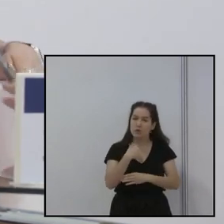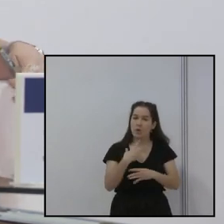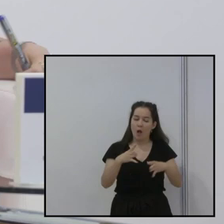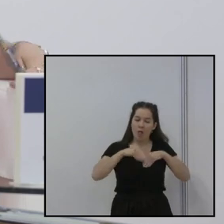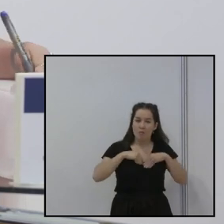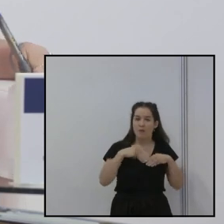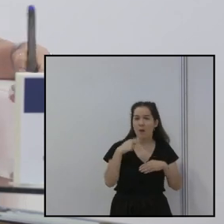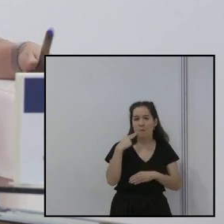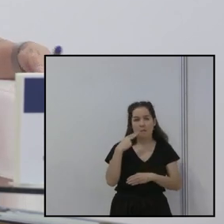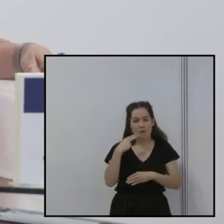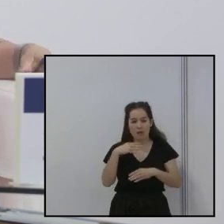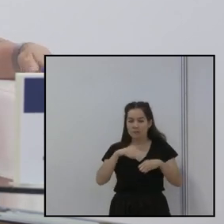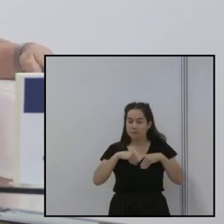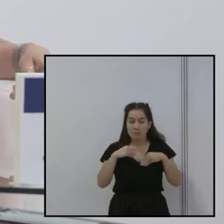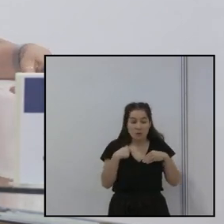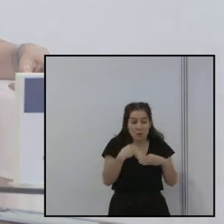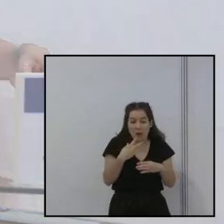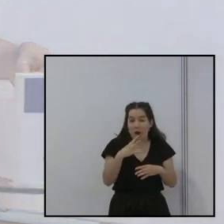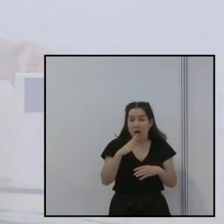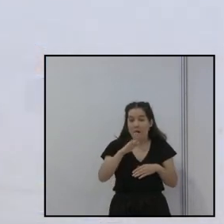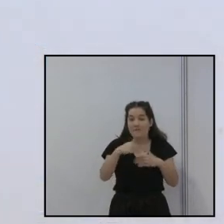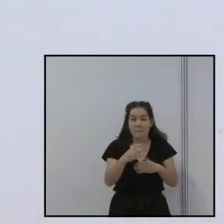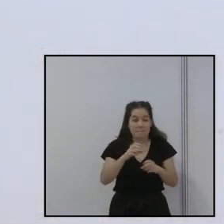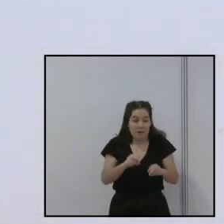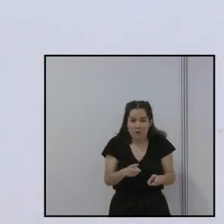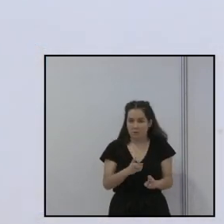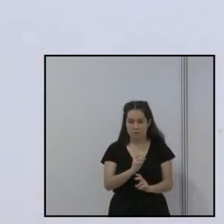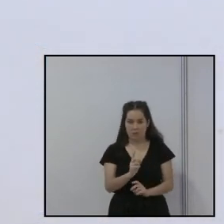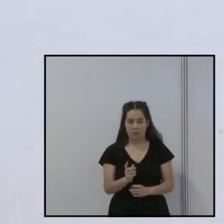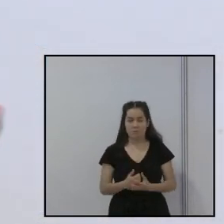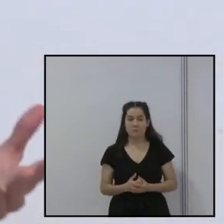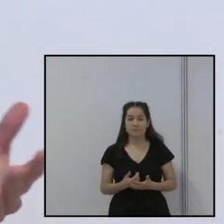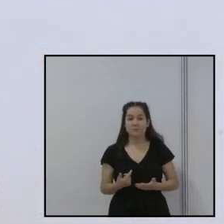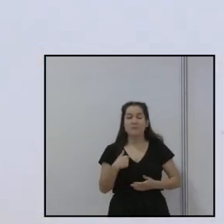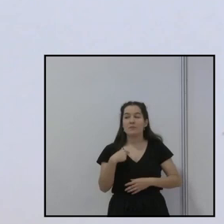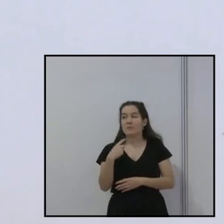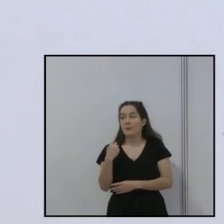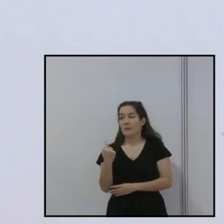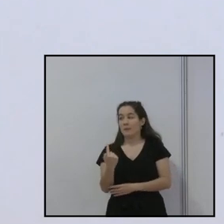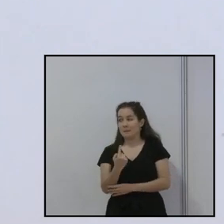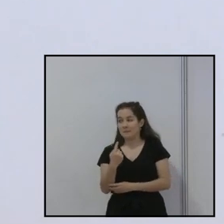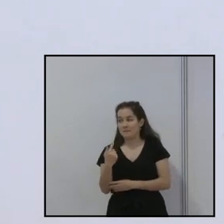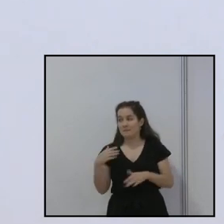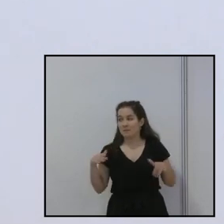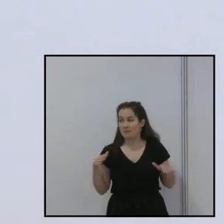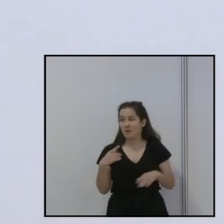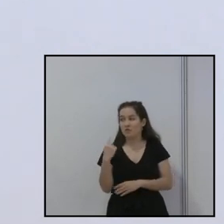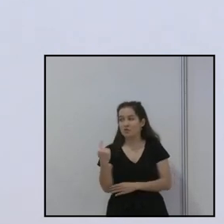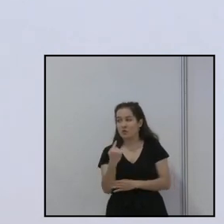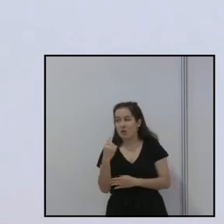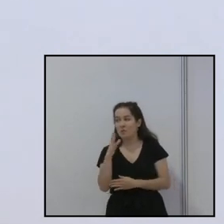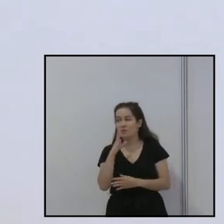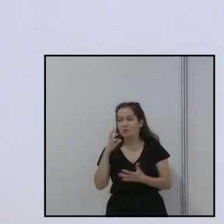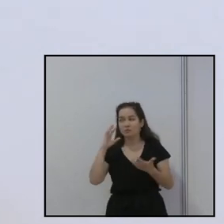ayuda, no te hace caer. Uh-huh. Ángel, tú hablas de una soledad, de la soledad de sentirte único durante un brote psicótico, pero también de la